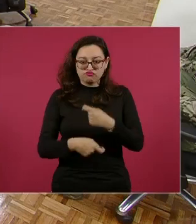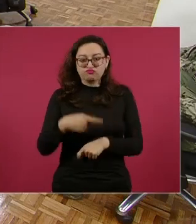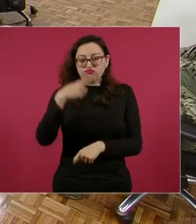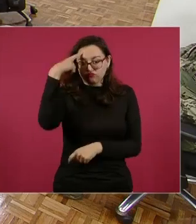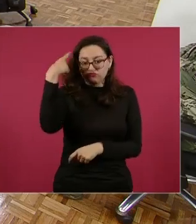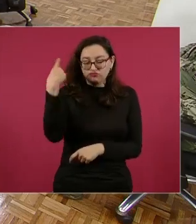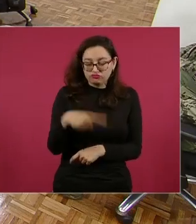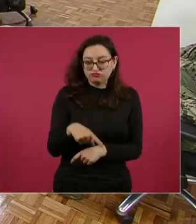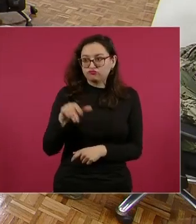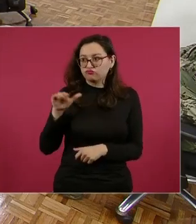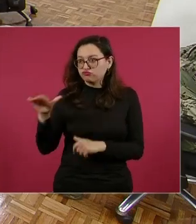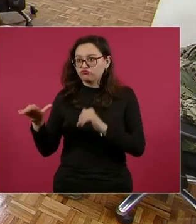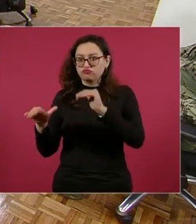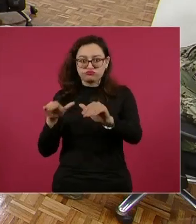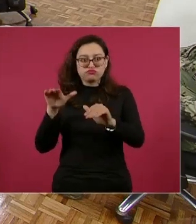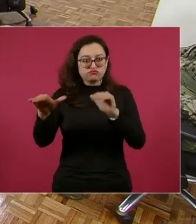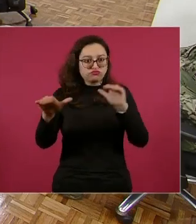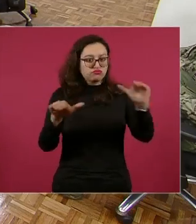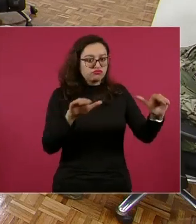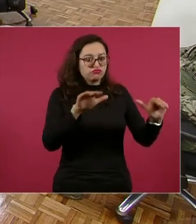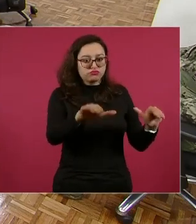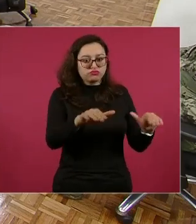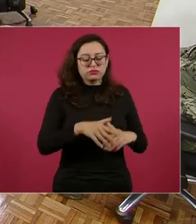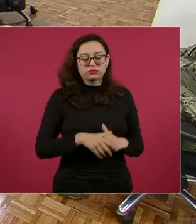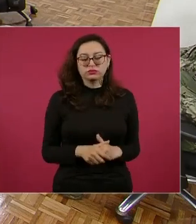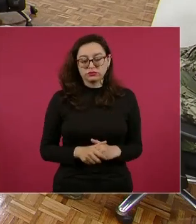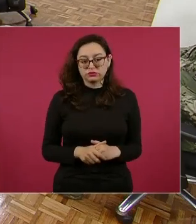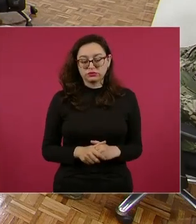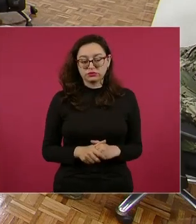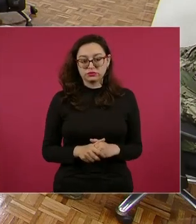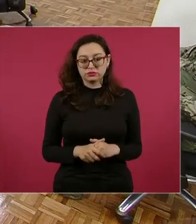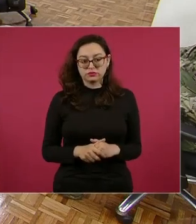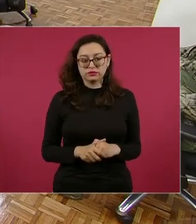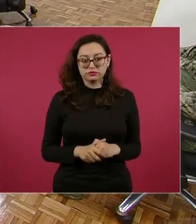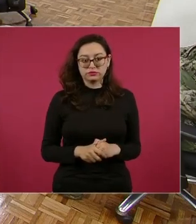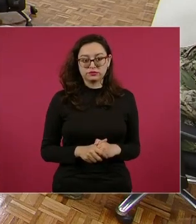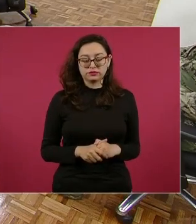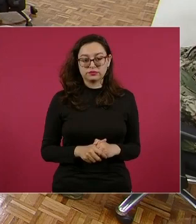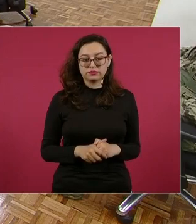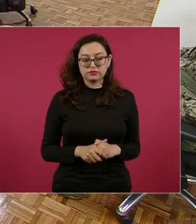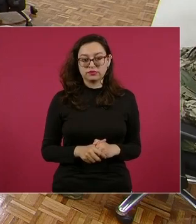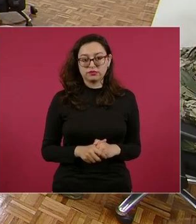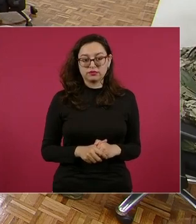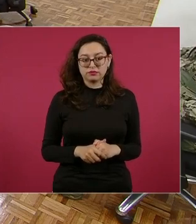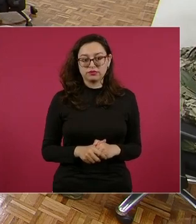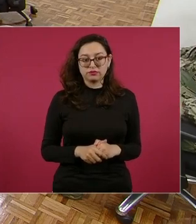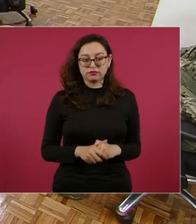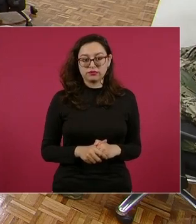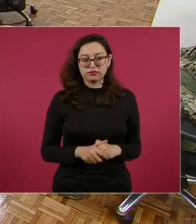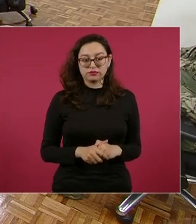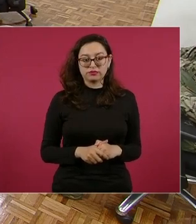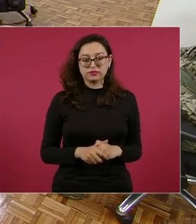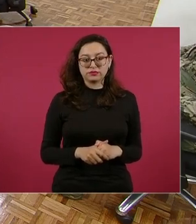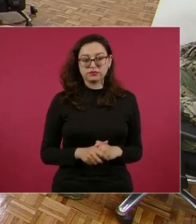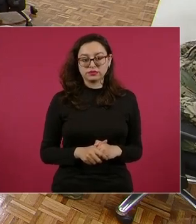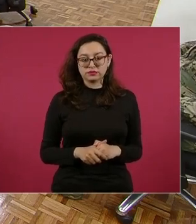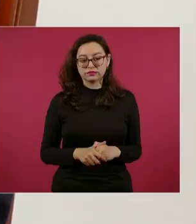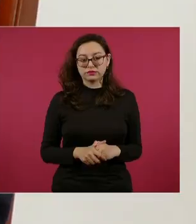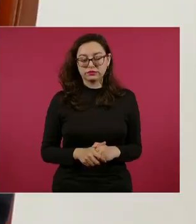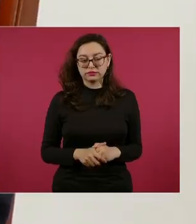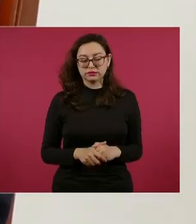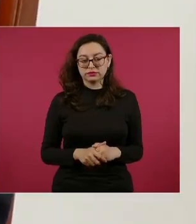participe, porque incluso se han hecho gestiones para poder hablar con él,